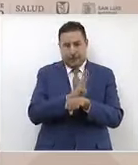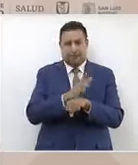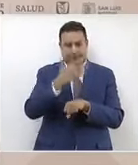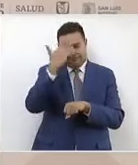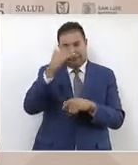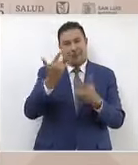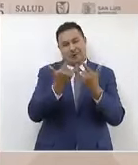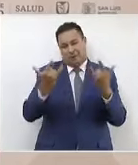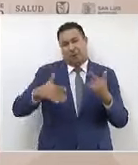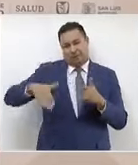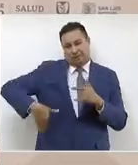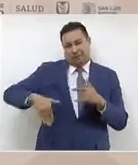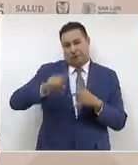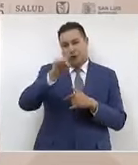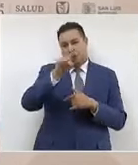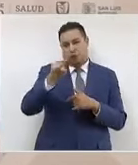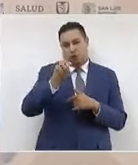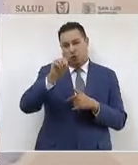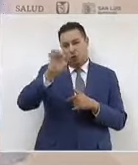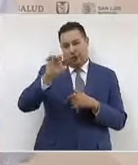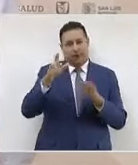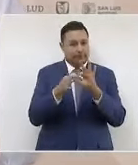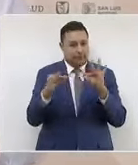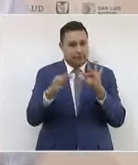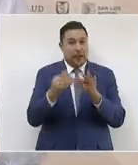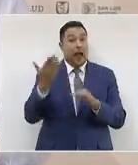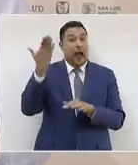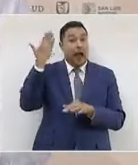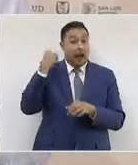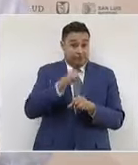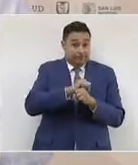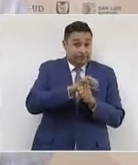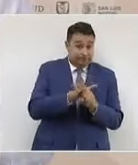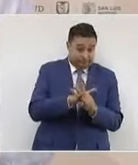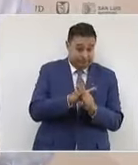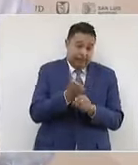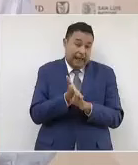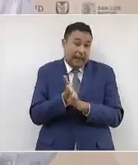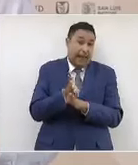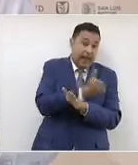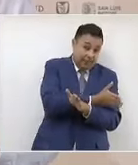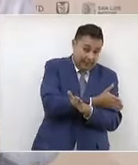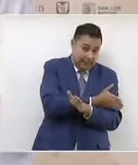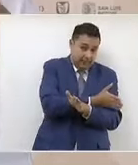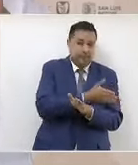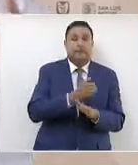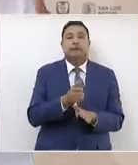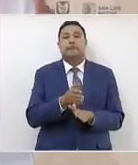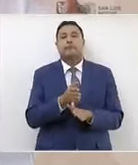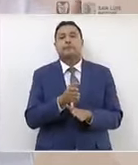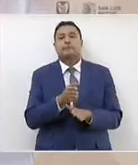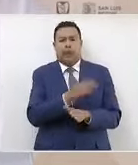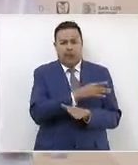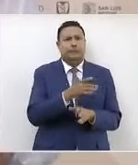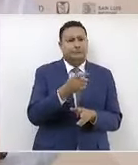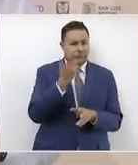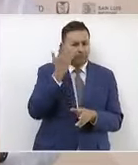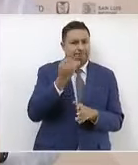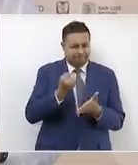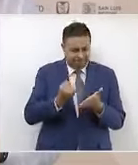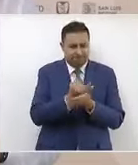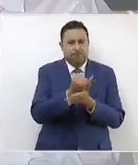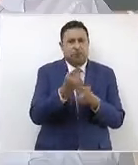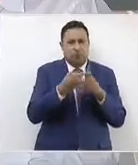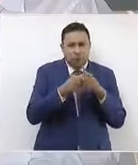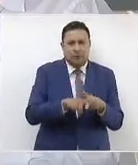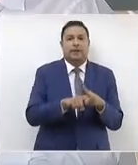ya Zoé lo planteó. Antes de la pandemia habíamos decidido iniciar con este